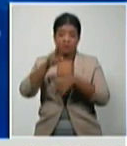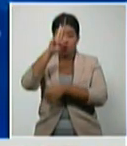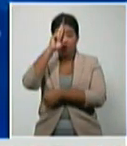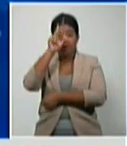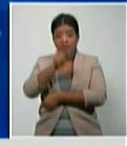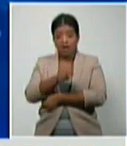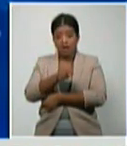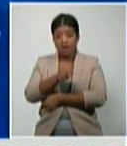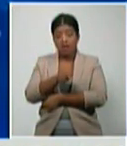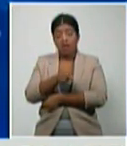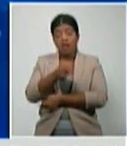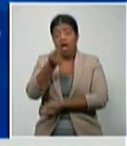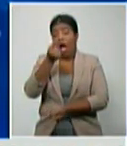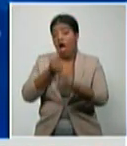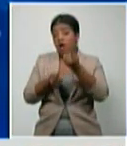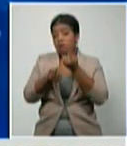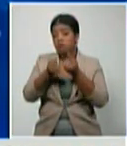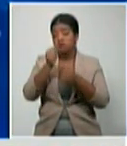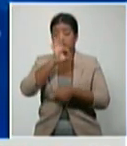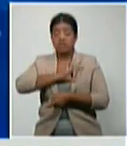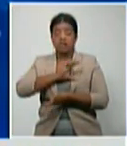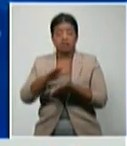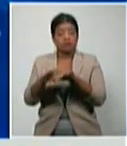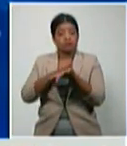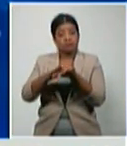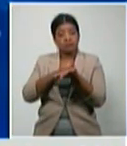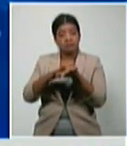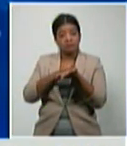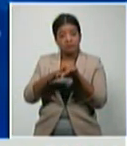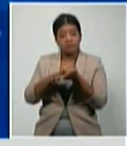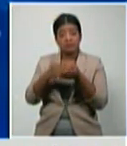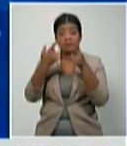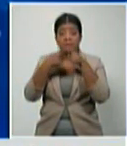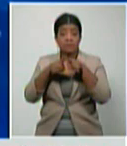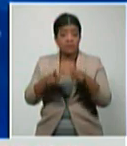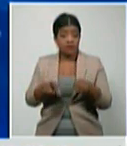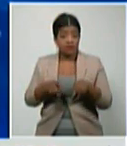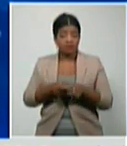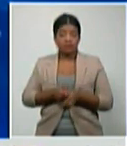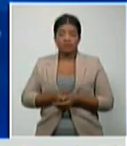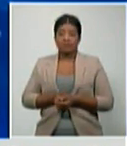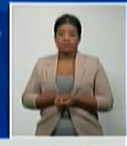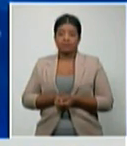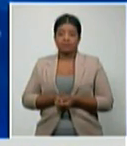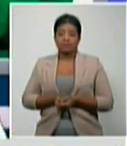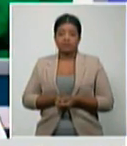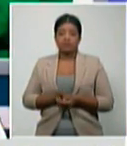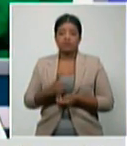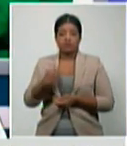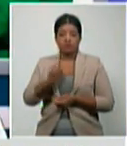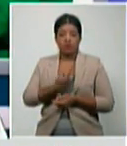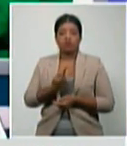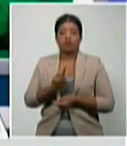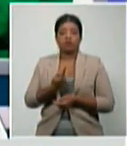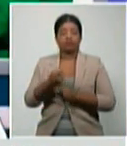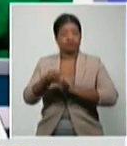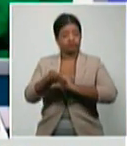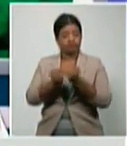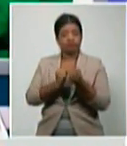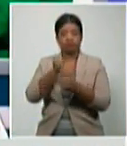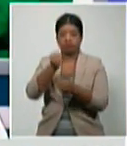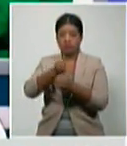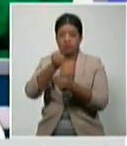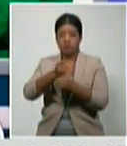asintomáticos en otros tipos de centros, pero se crean capacidades y además contamos con